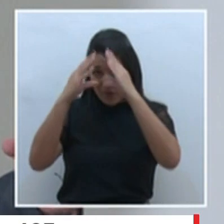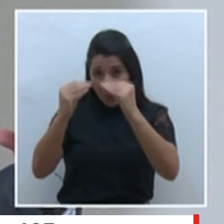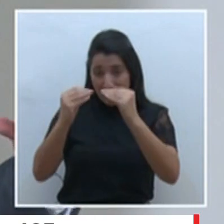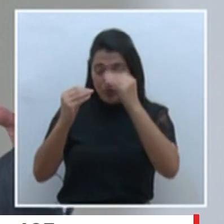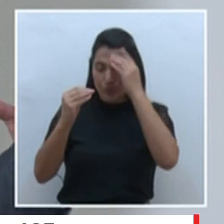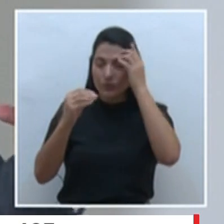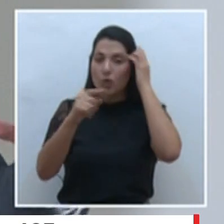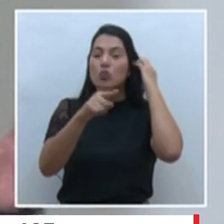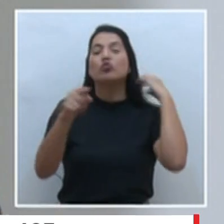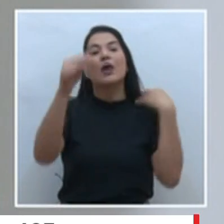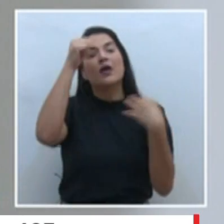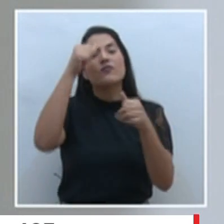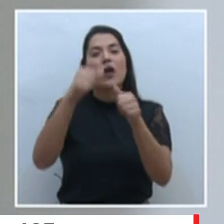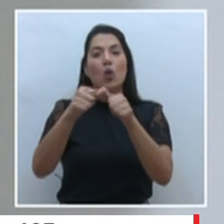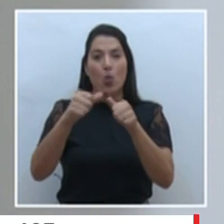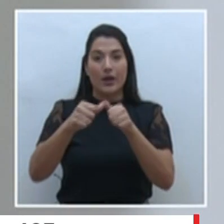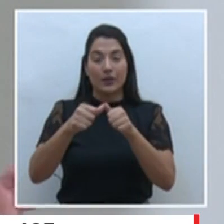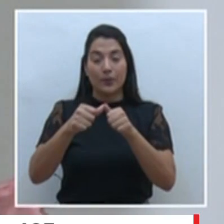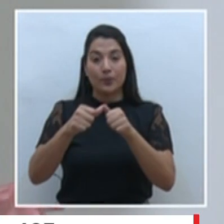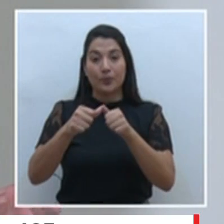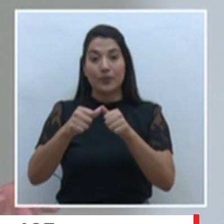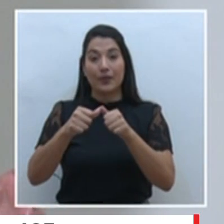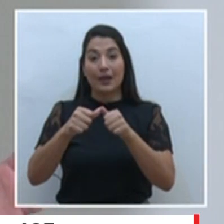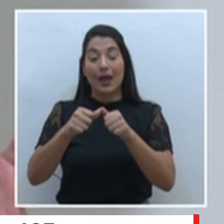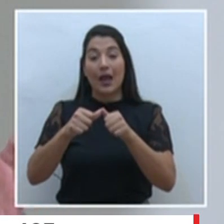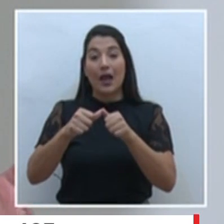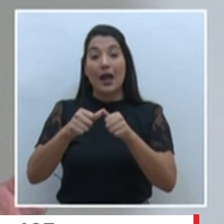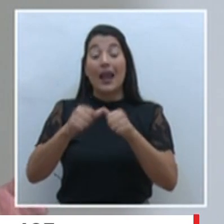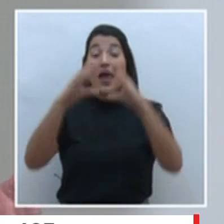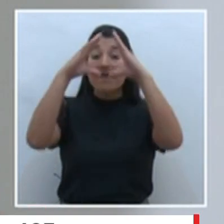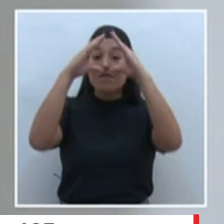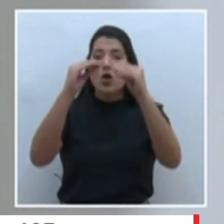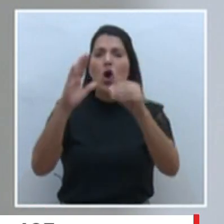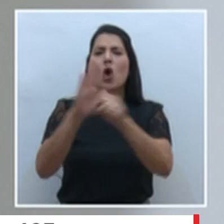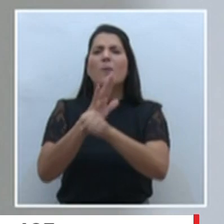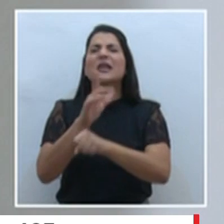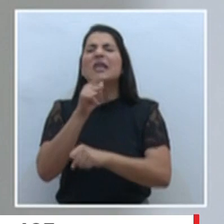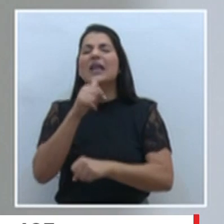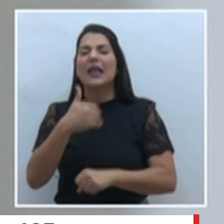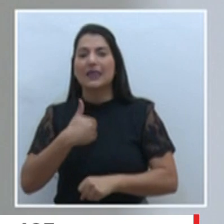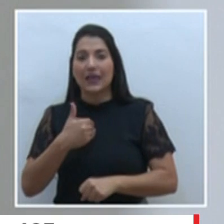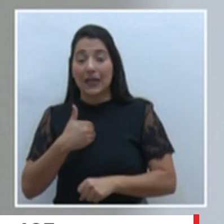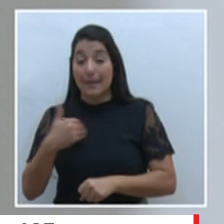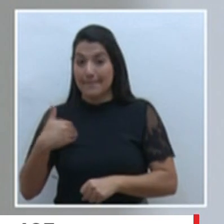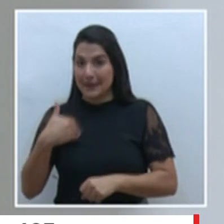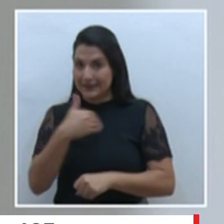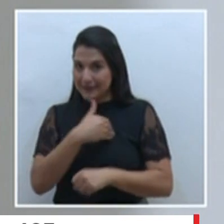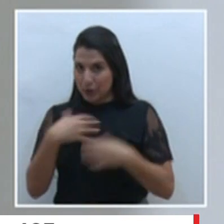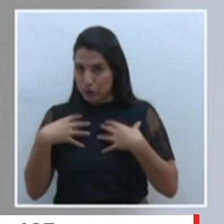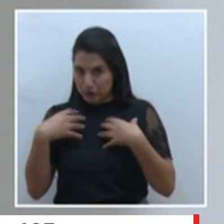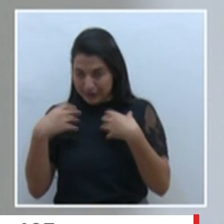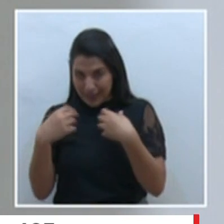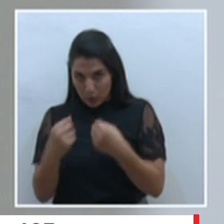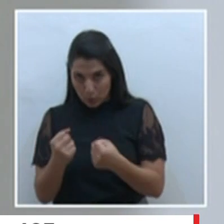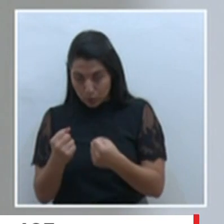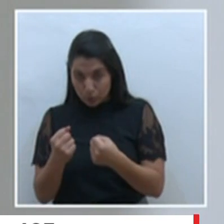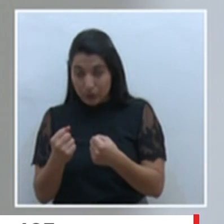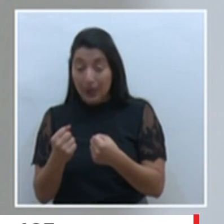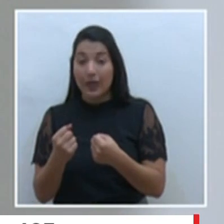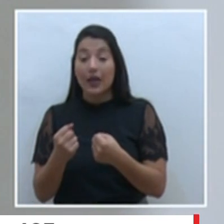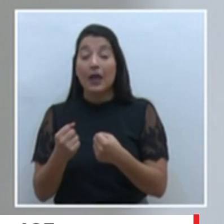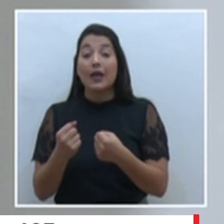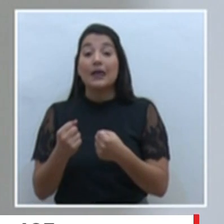manejando la información completa, la tiene el Ministerio de Salud. La gran mayoría de la